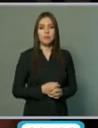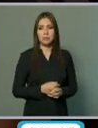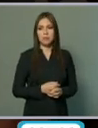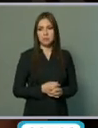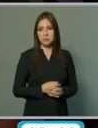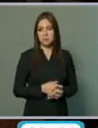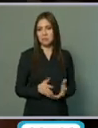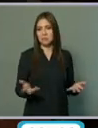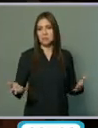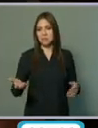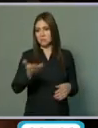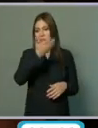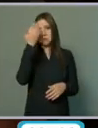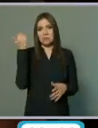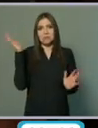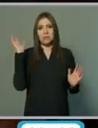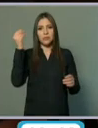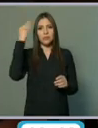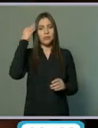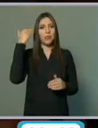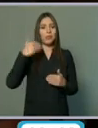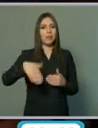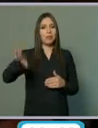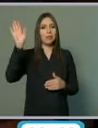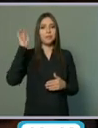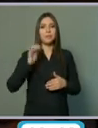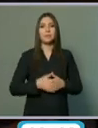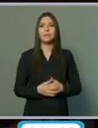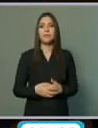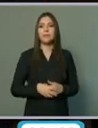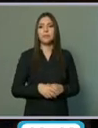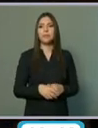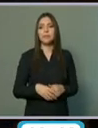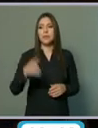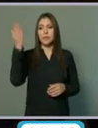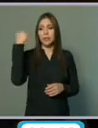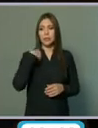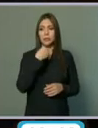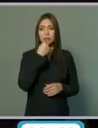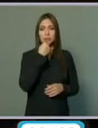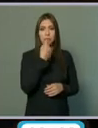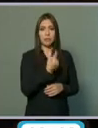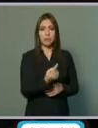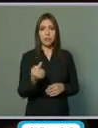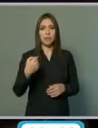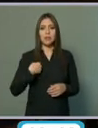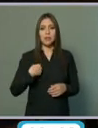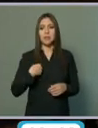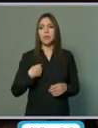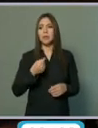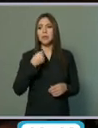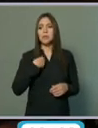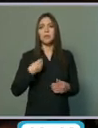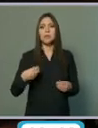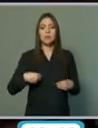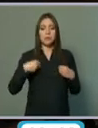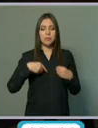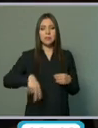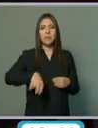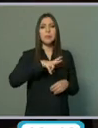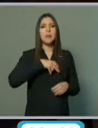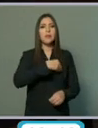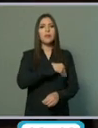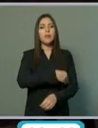No tenemos idea, mucho tiempo. Y Yo desde niño nací, andaba por aquí, mi familia vivía en